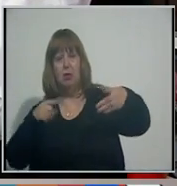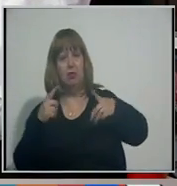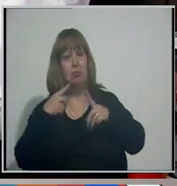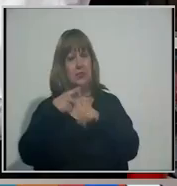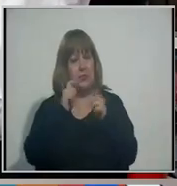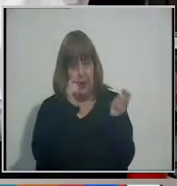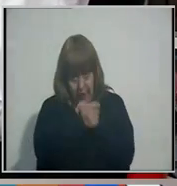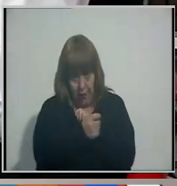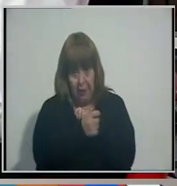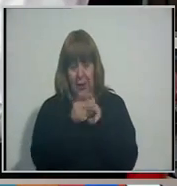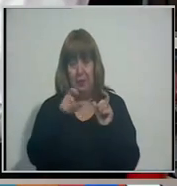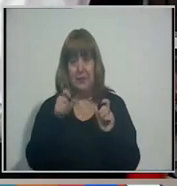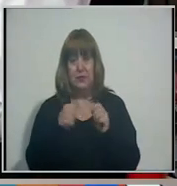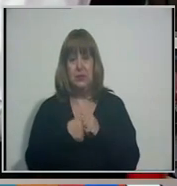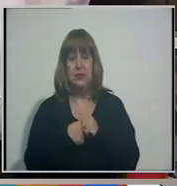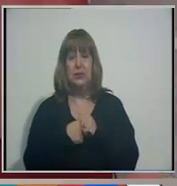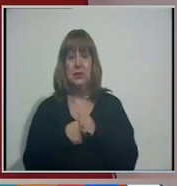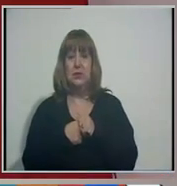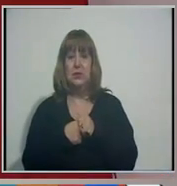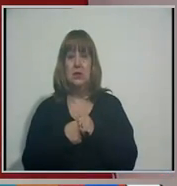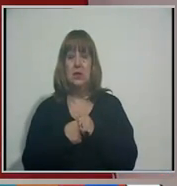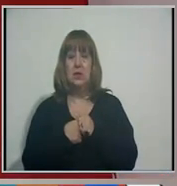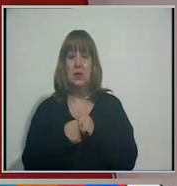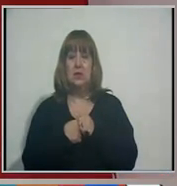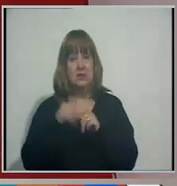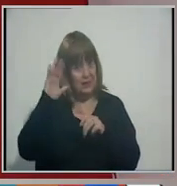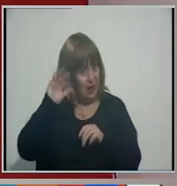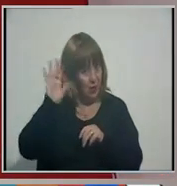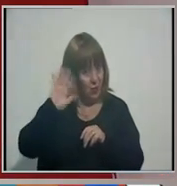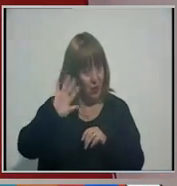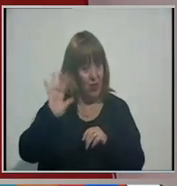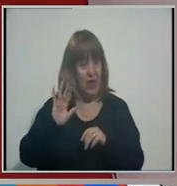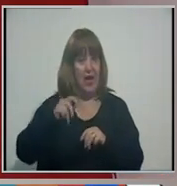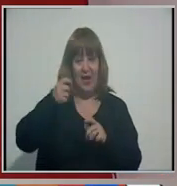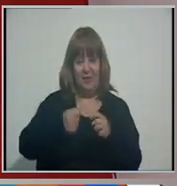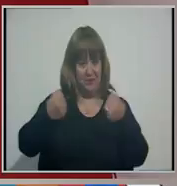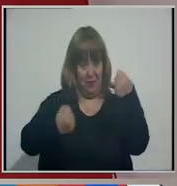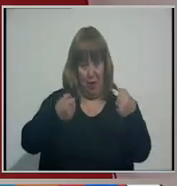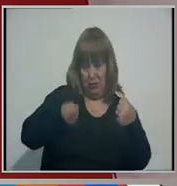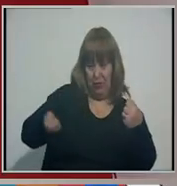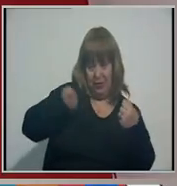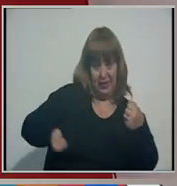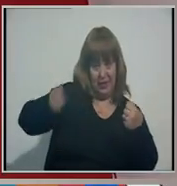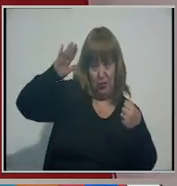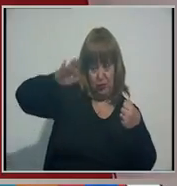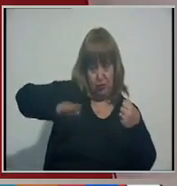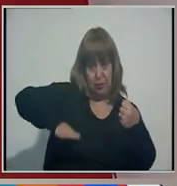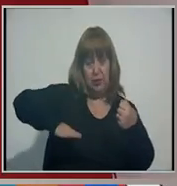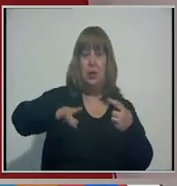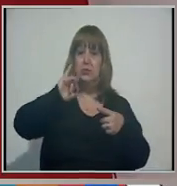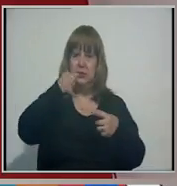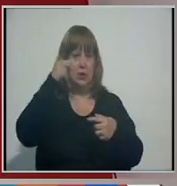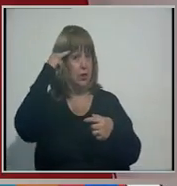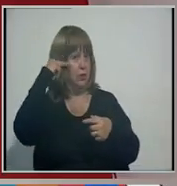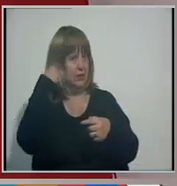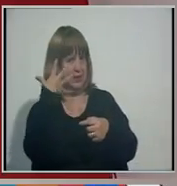gente? Menos accidentes. ¿Te reciben, te saludan, te abren la ventanilla y te dice bien, Abel? 95% de la gente